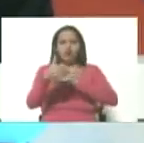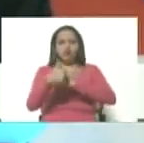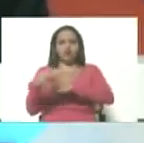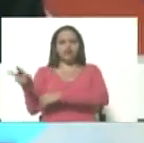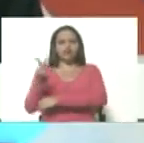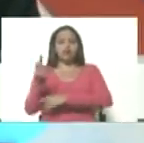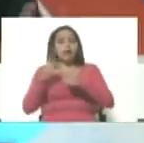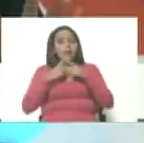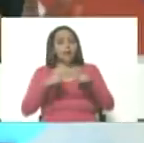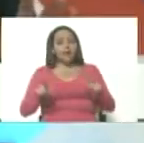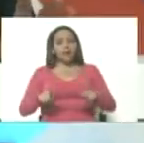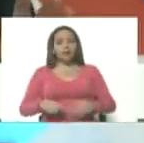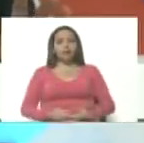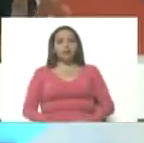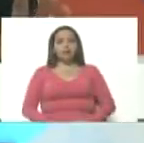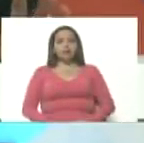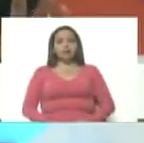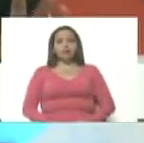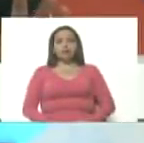Pero